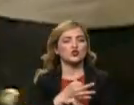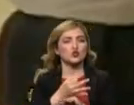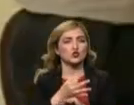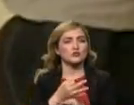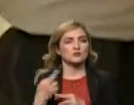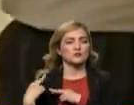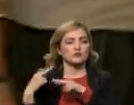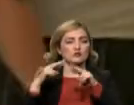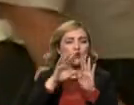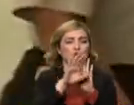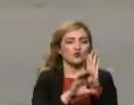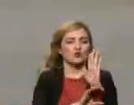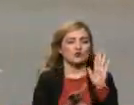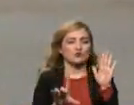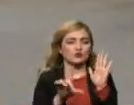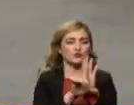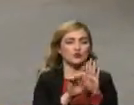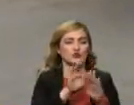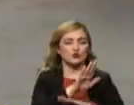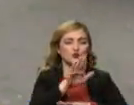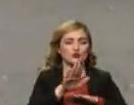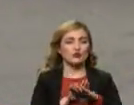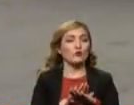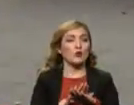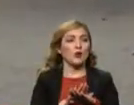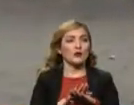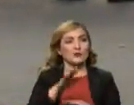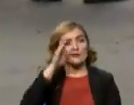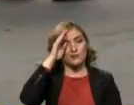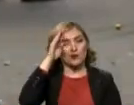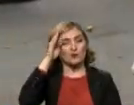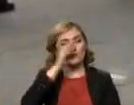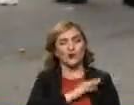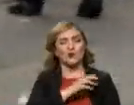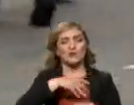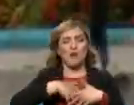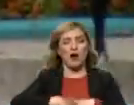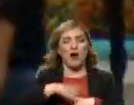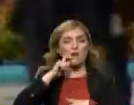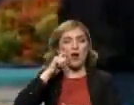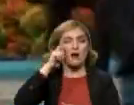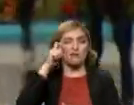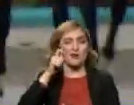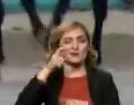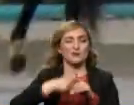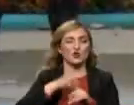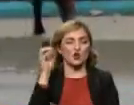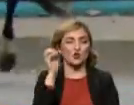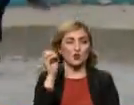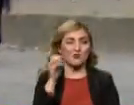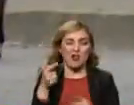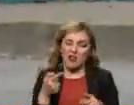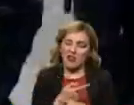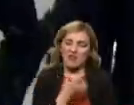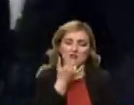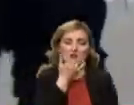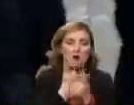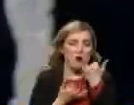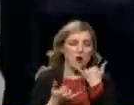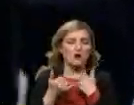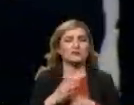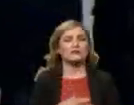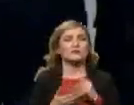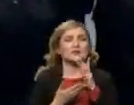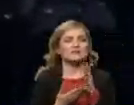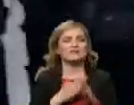asignadas por la Constitución y la ley en relación a lo hecho por la fuerza pública en el paro de octubre pasado, Romo cree que hay contradicciones y otros errores. Por ejemplo,